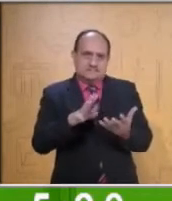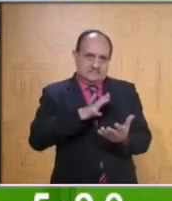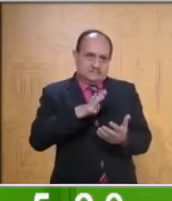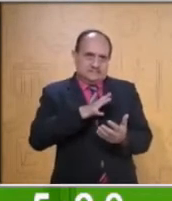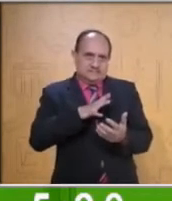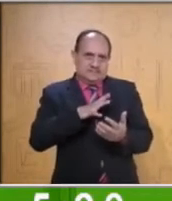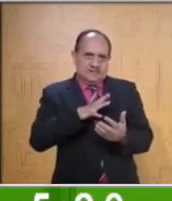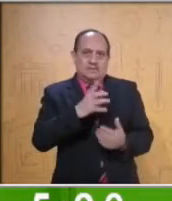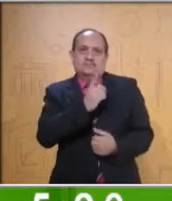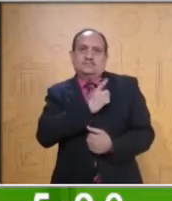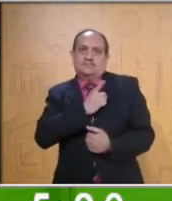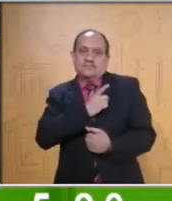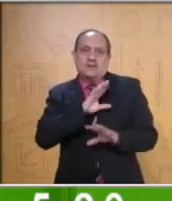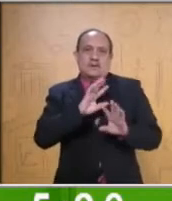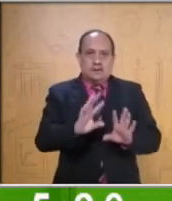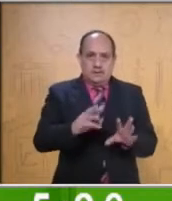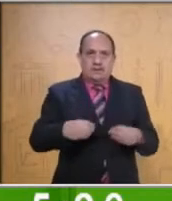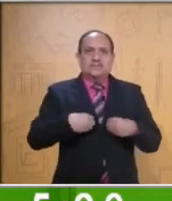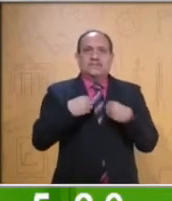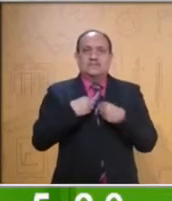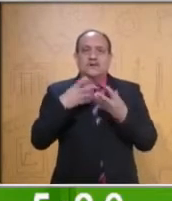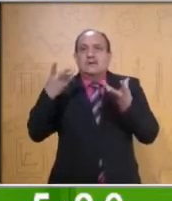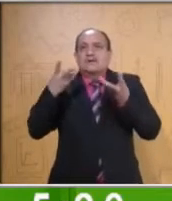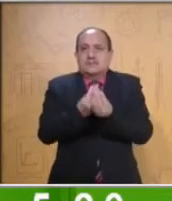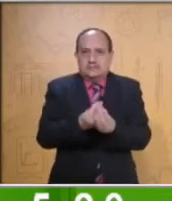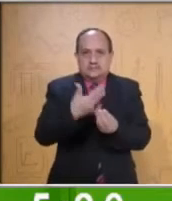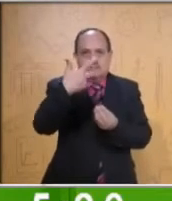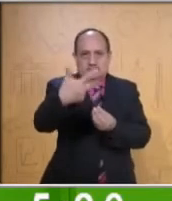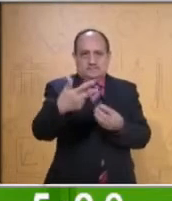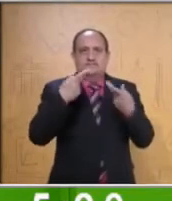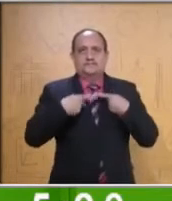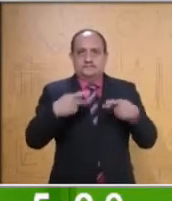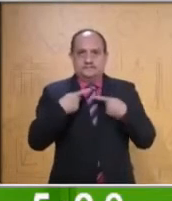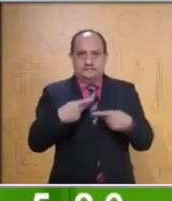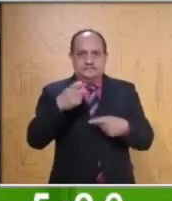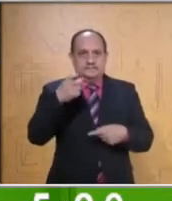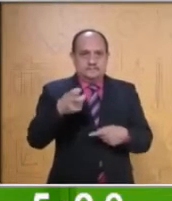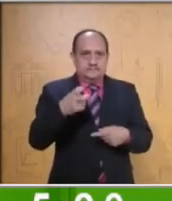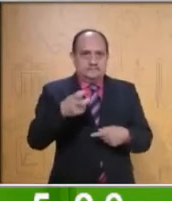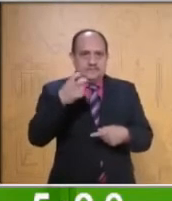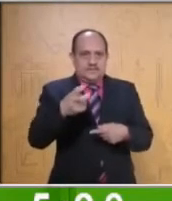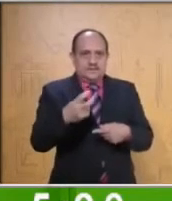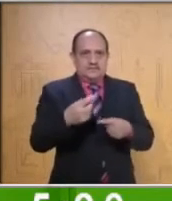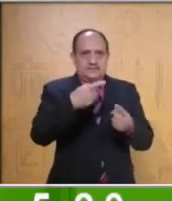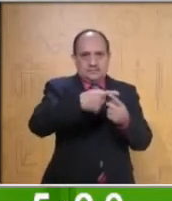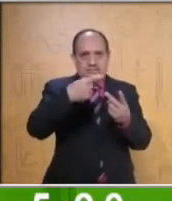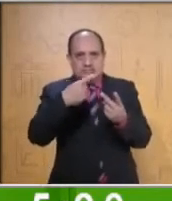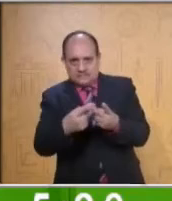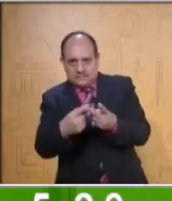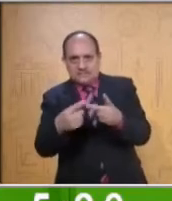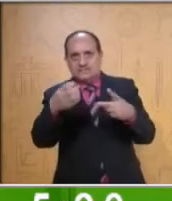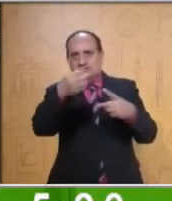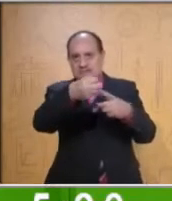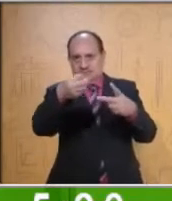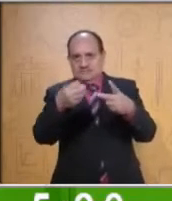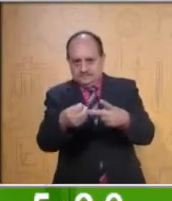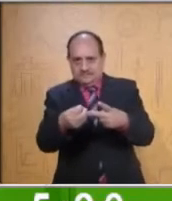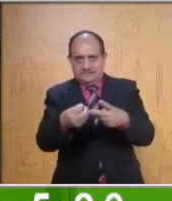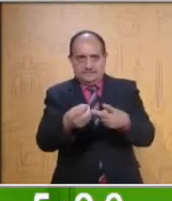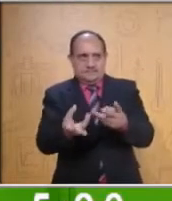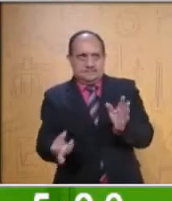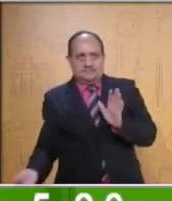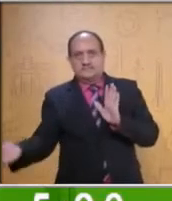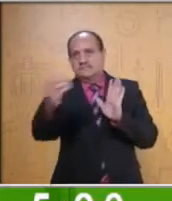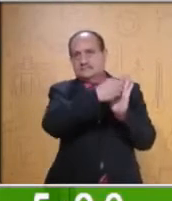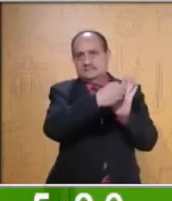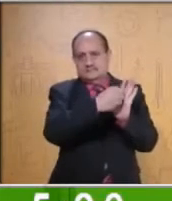que vivía solo o que vivía junto con 8 personas. Entonces, estos dos se van a quedar con 0 y vamos a